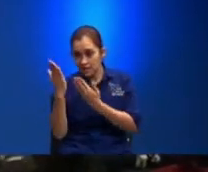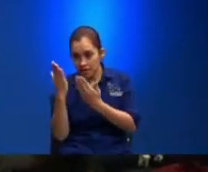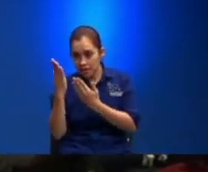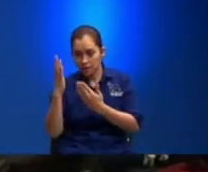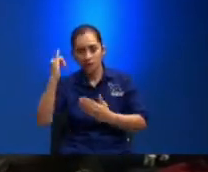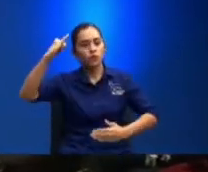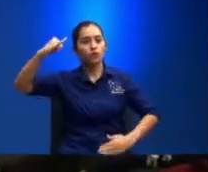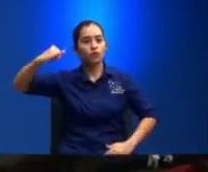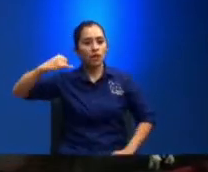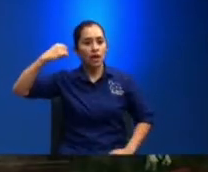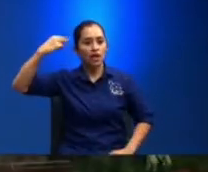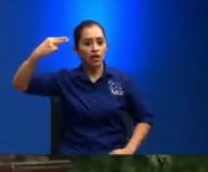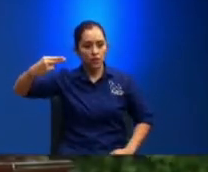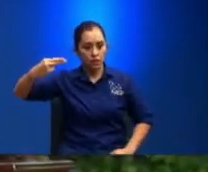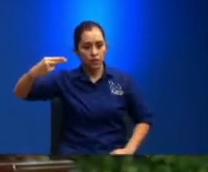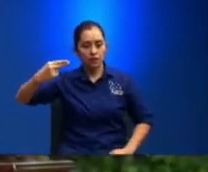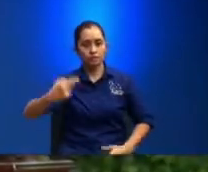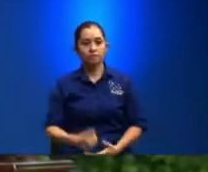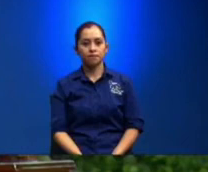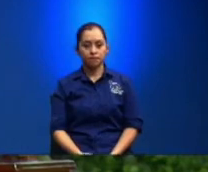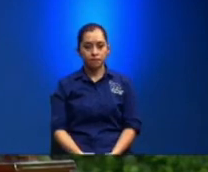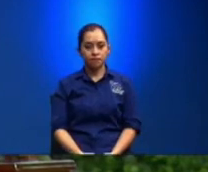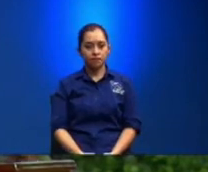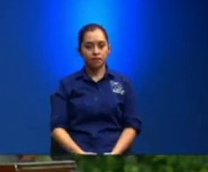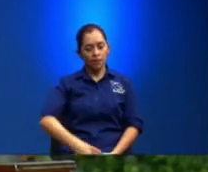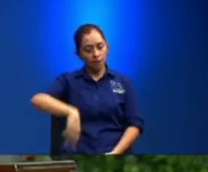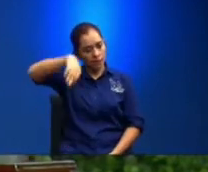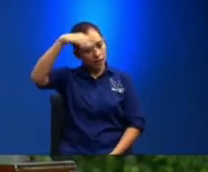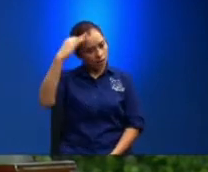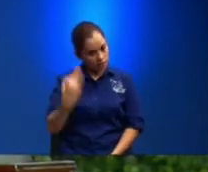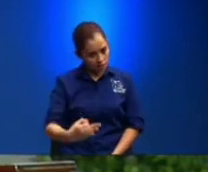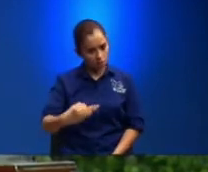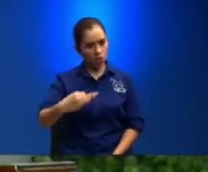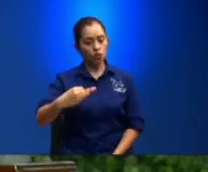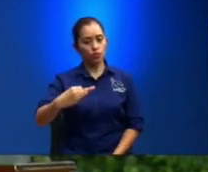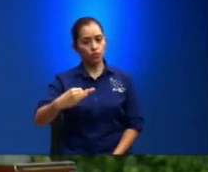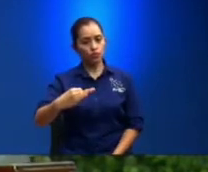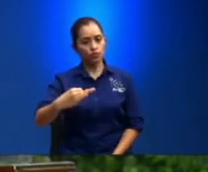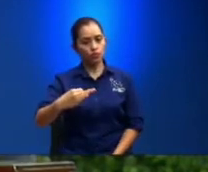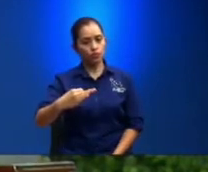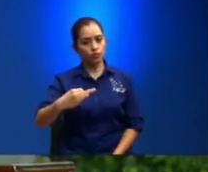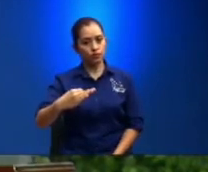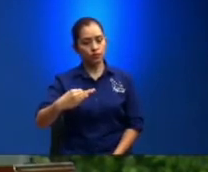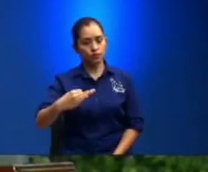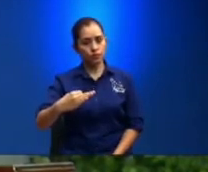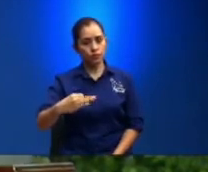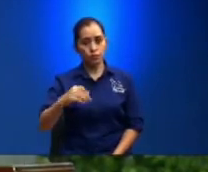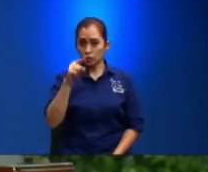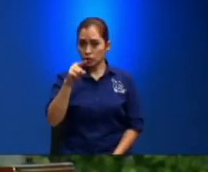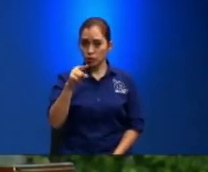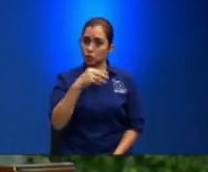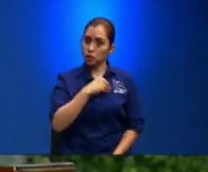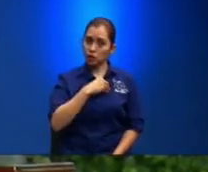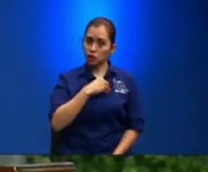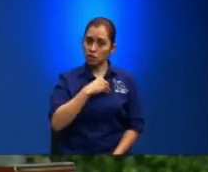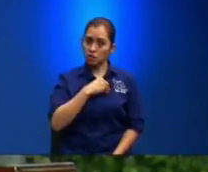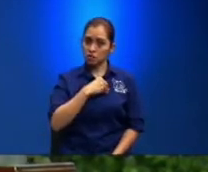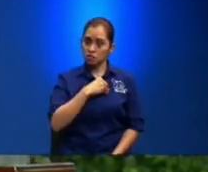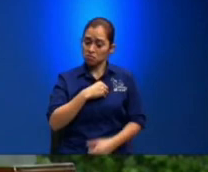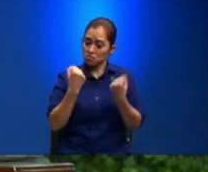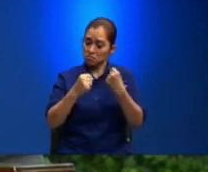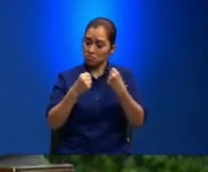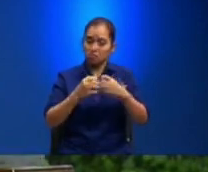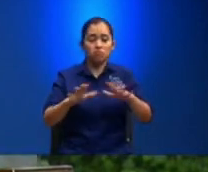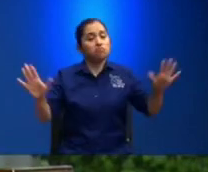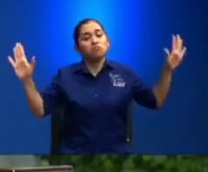esta definición mate en otras palabras no lo obliga ustedes quieren hacer lo que puedes hacerlo pero